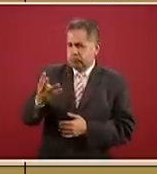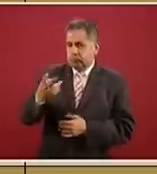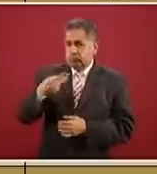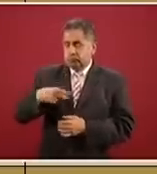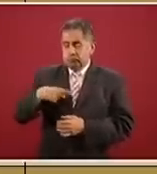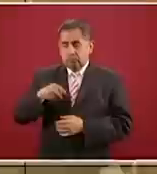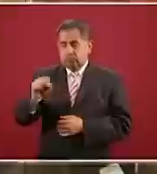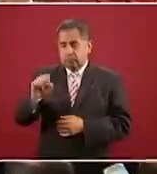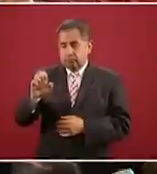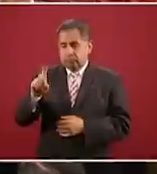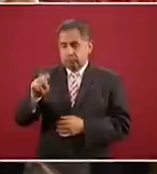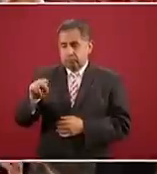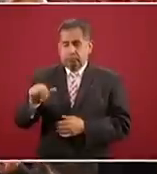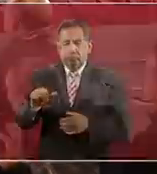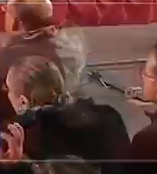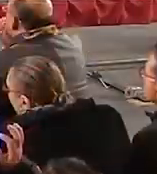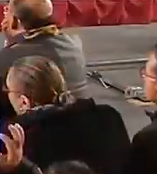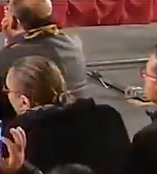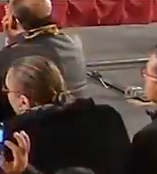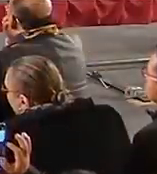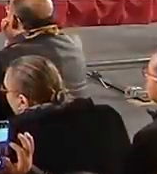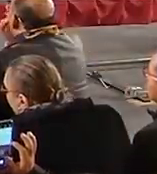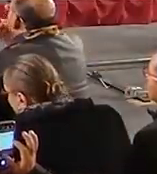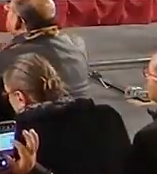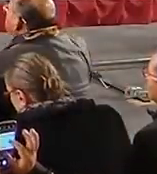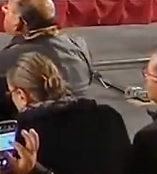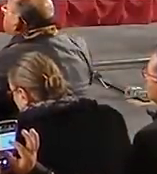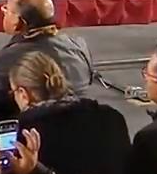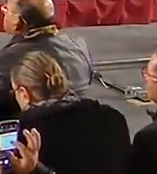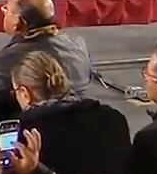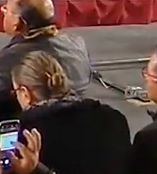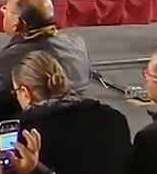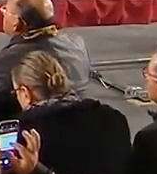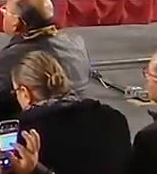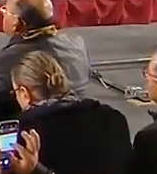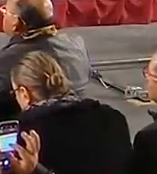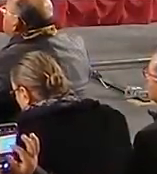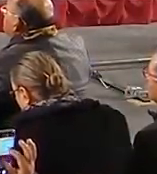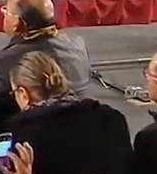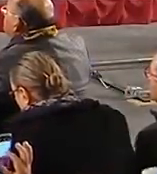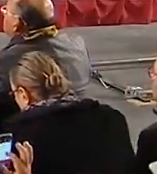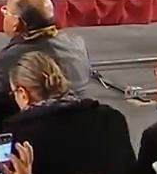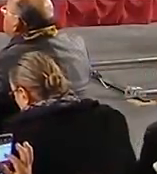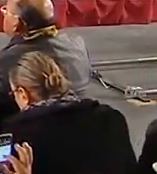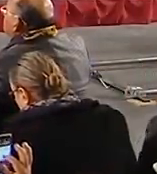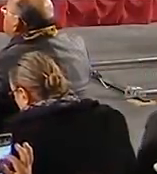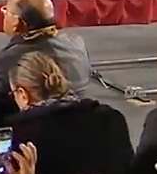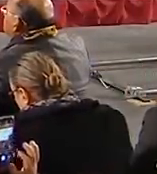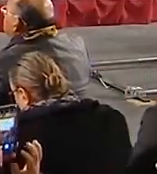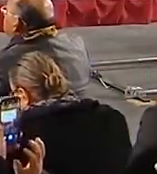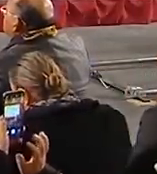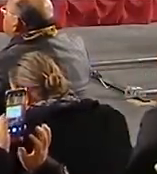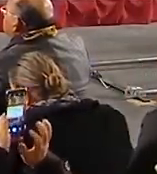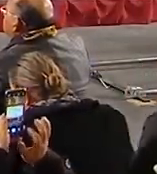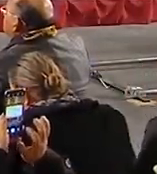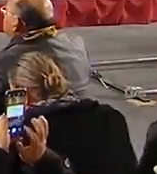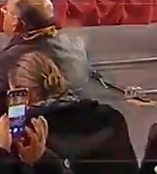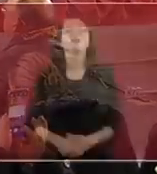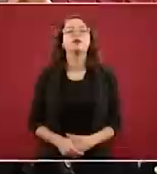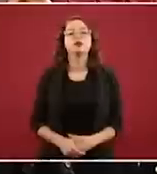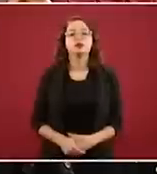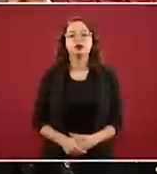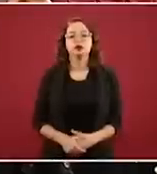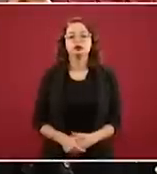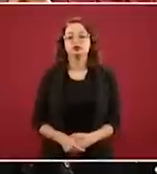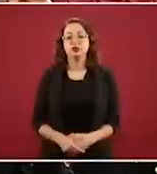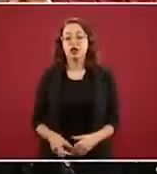de SEDENA y 500 de SEMAR solamente de momento están en apoyo a la Guardia Nacional. Es personal que no está destinado a pasar